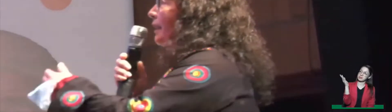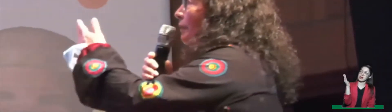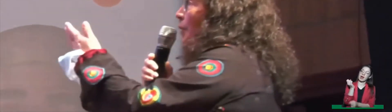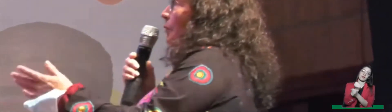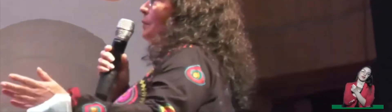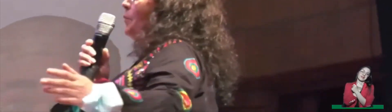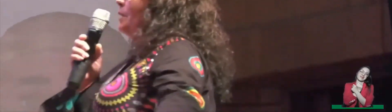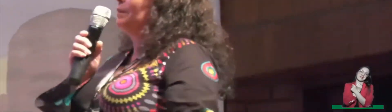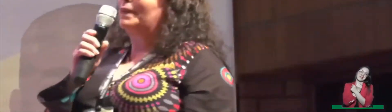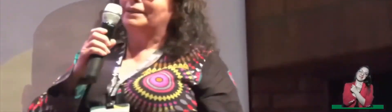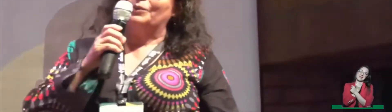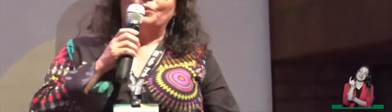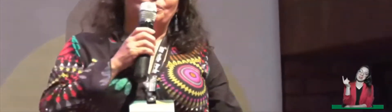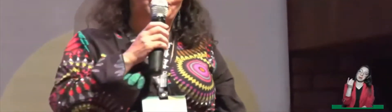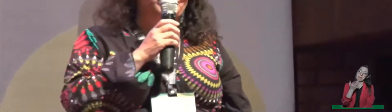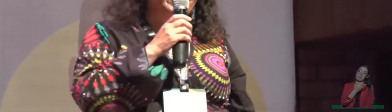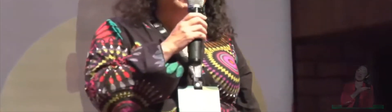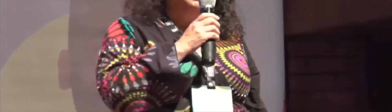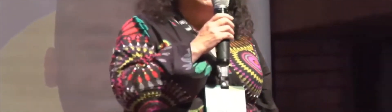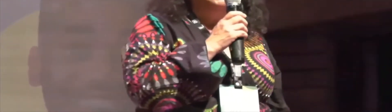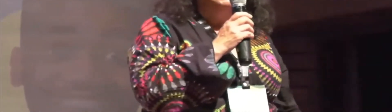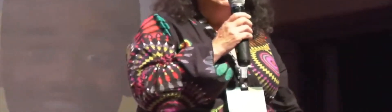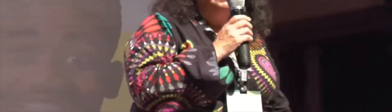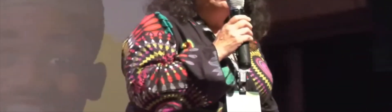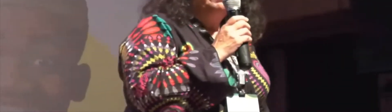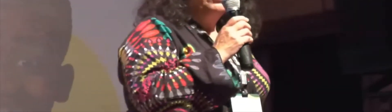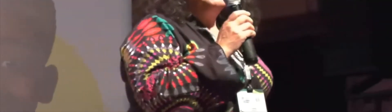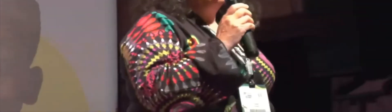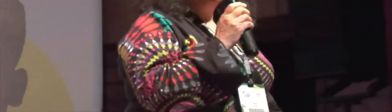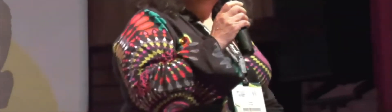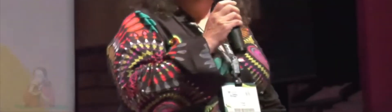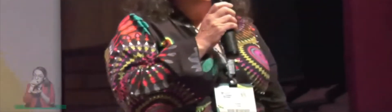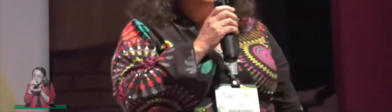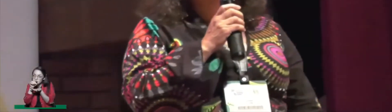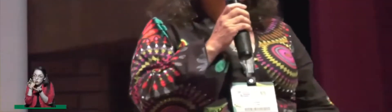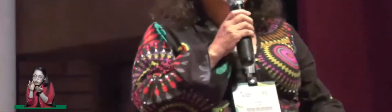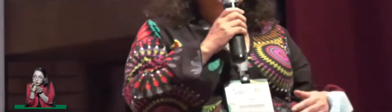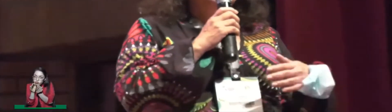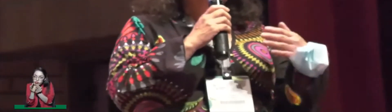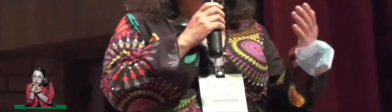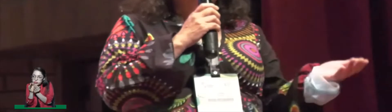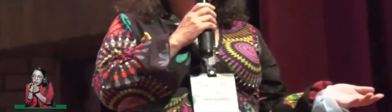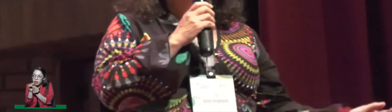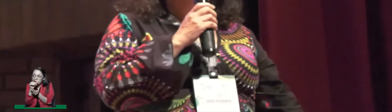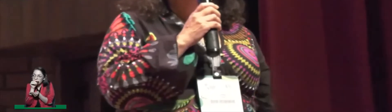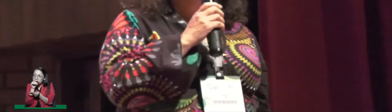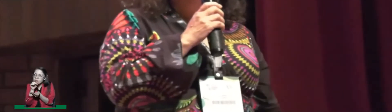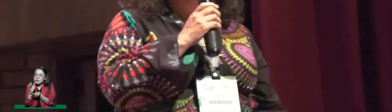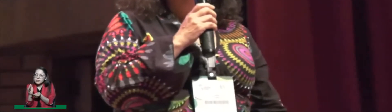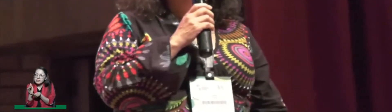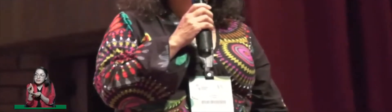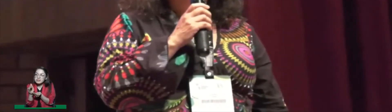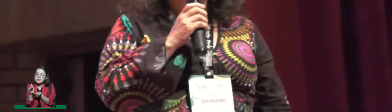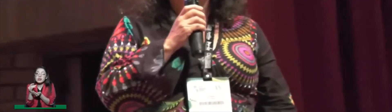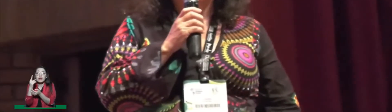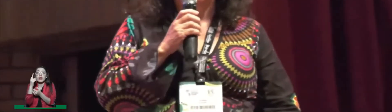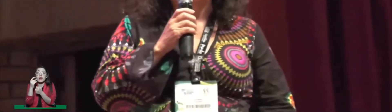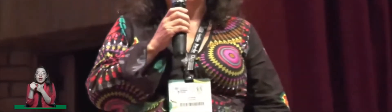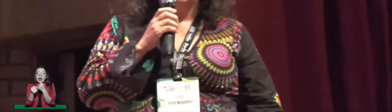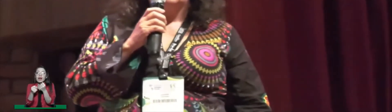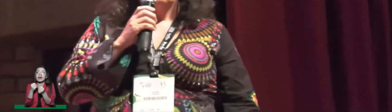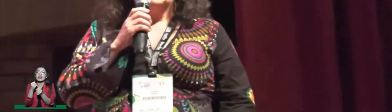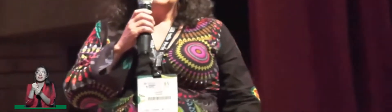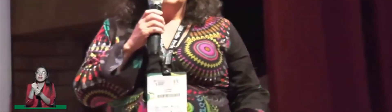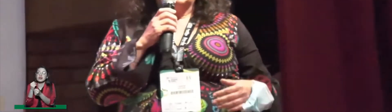porque como vemos una mamá con un polluelo pingüinos que cada año regresan a estos islotes